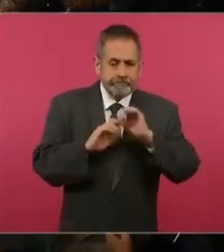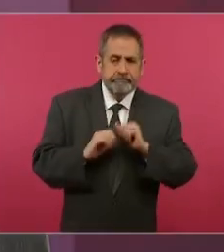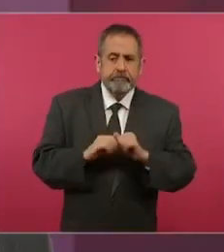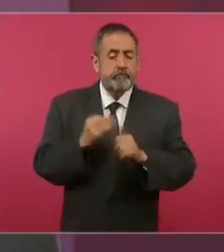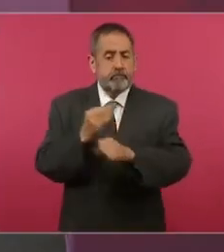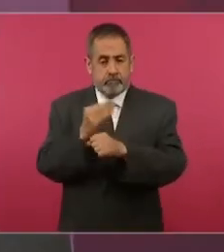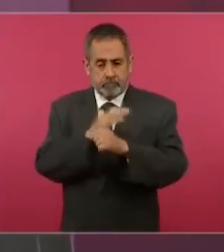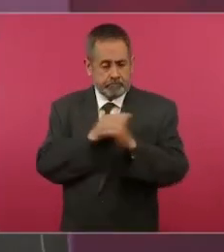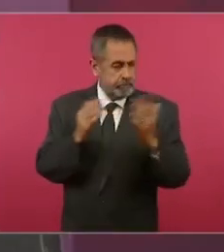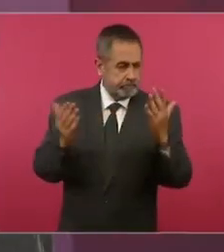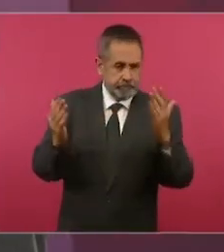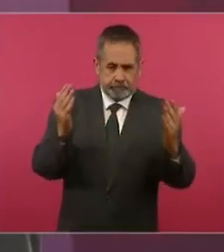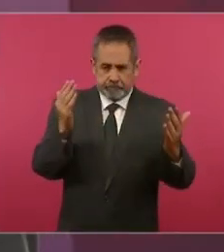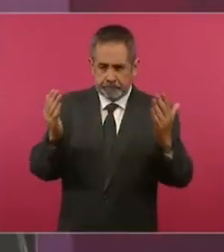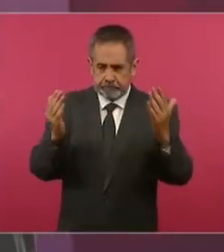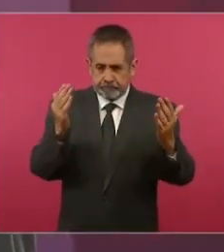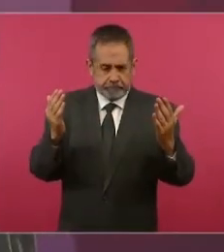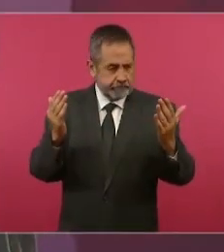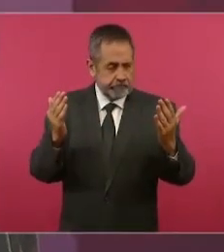comparar